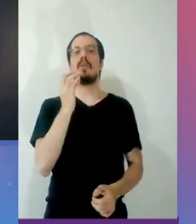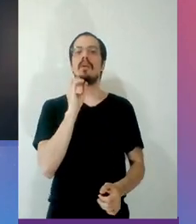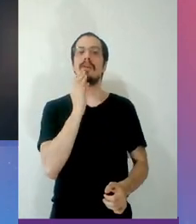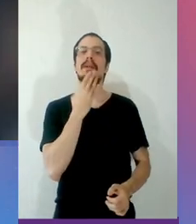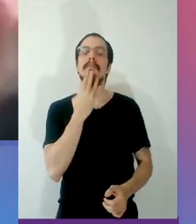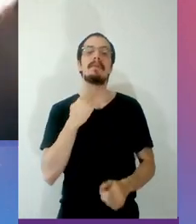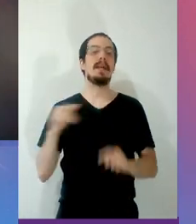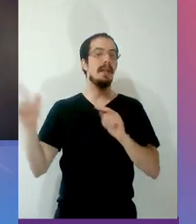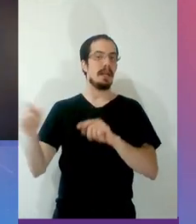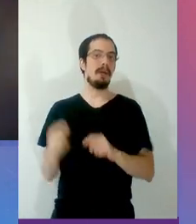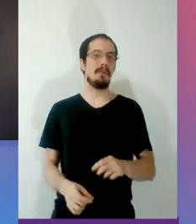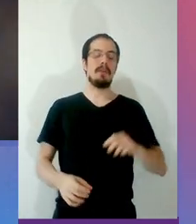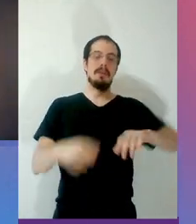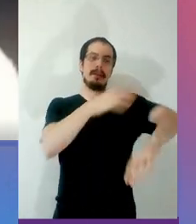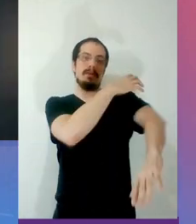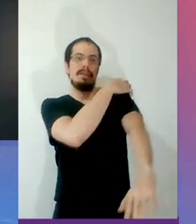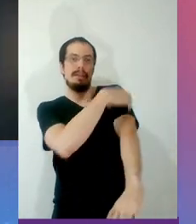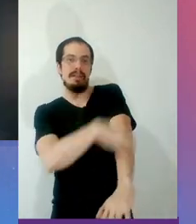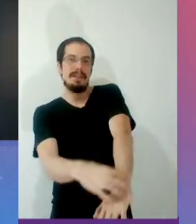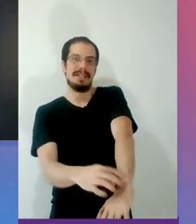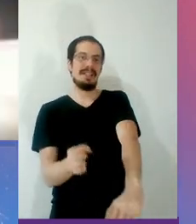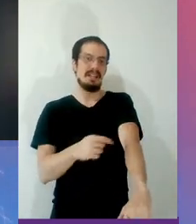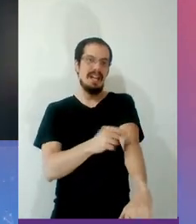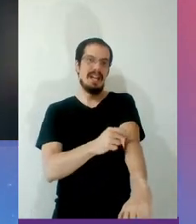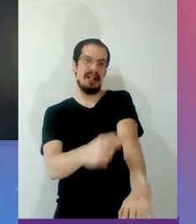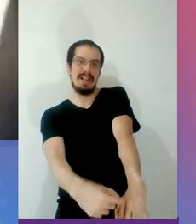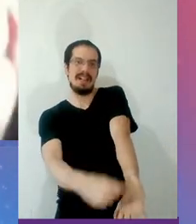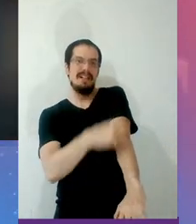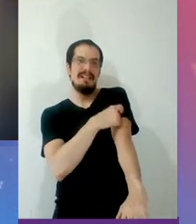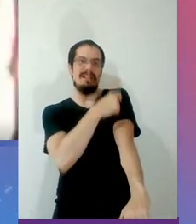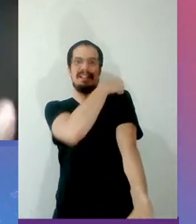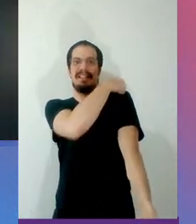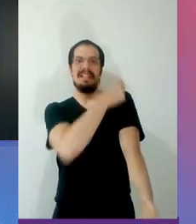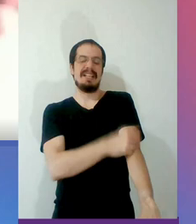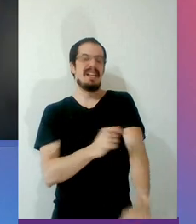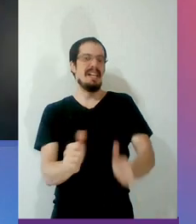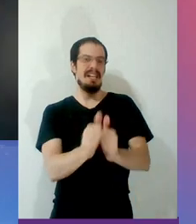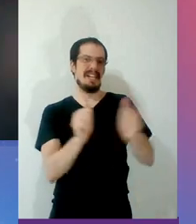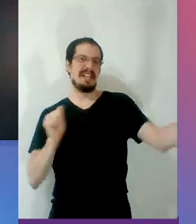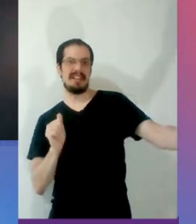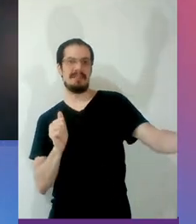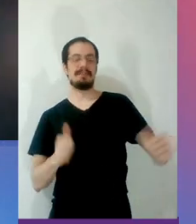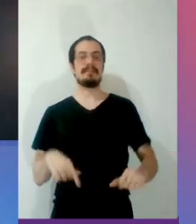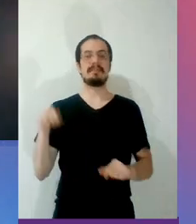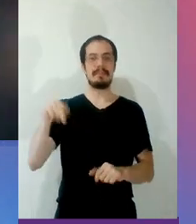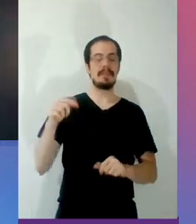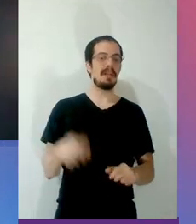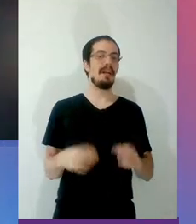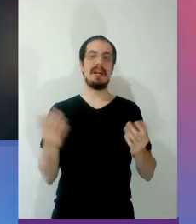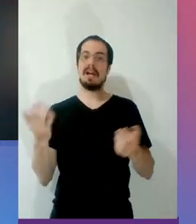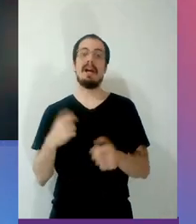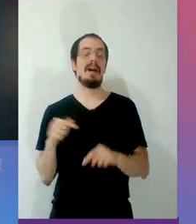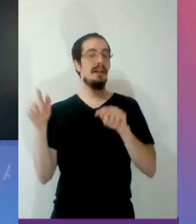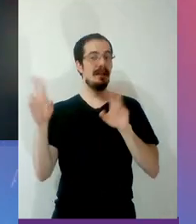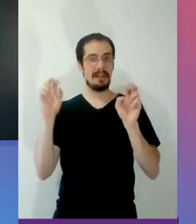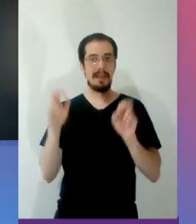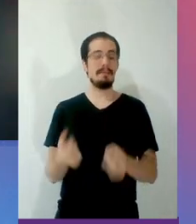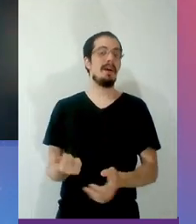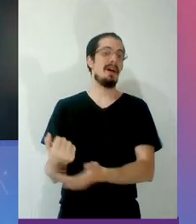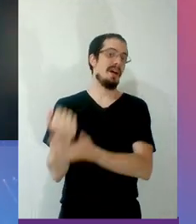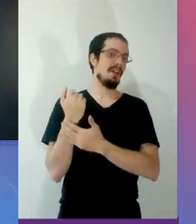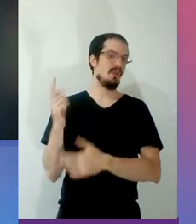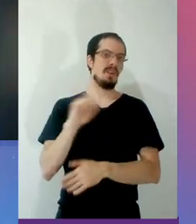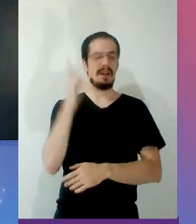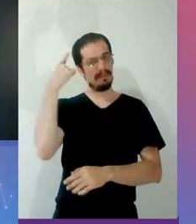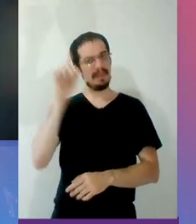país, y en el fondo, La geografía que tenemos nos ayuda para algunas cosas, pero para otras nos atornilla muy al revés. Entonces, en el